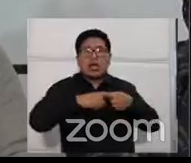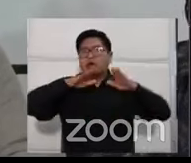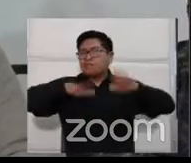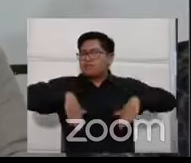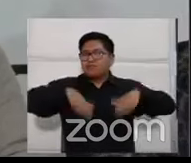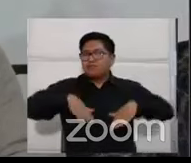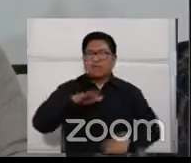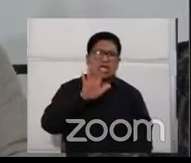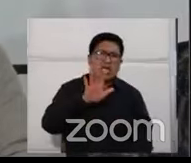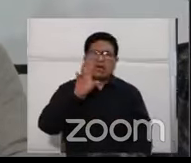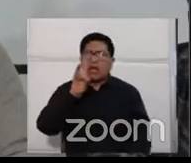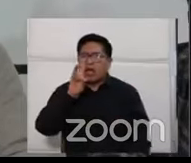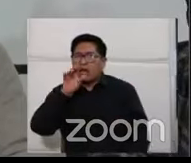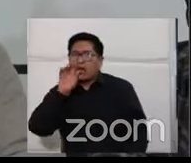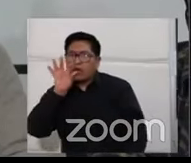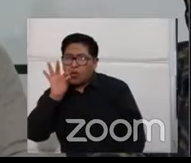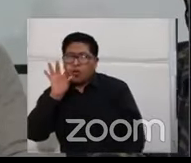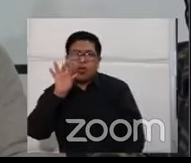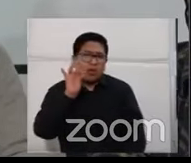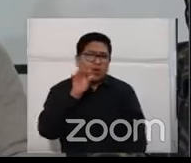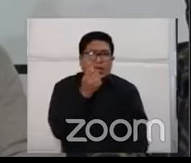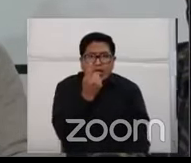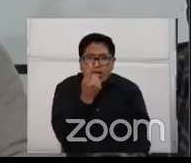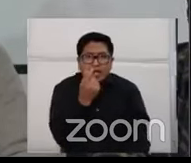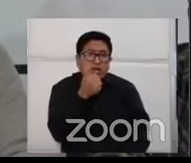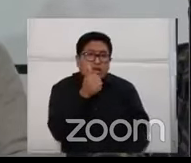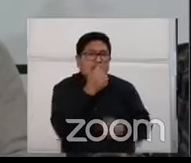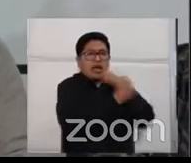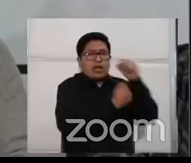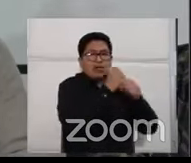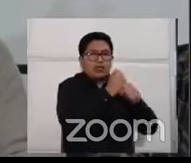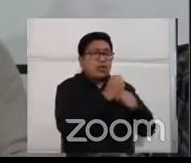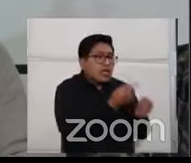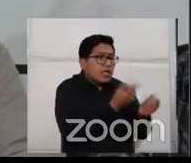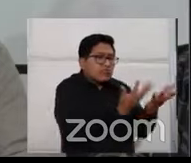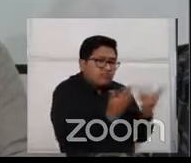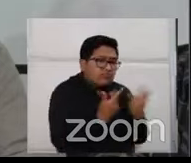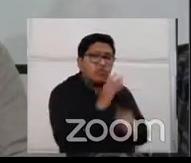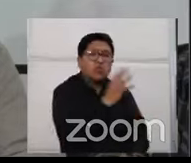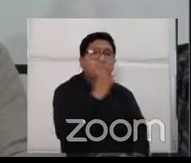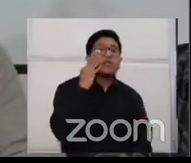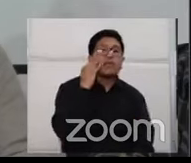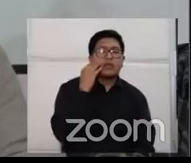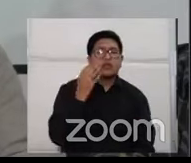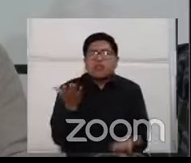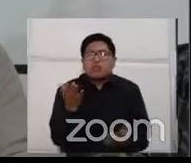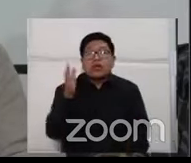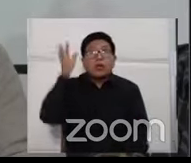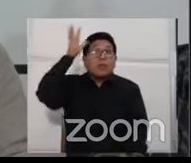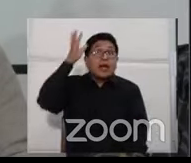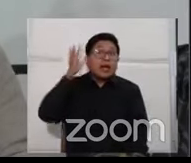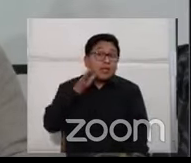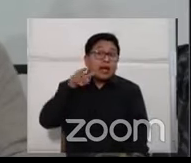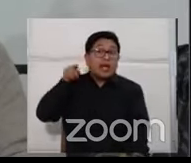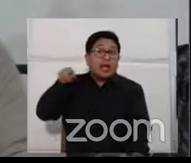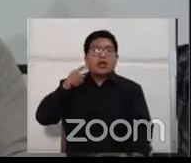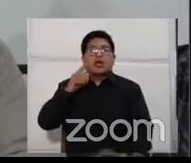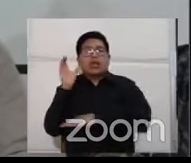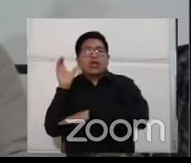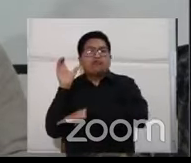8 9 10 años que nos den sus experiencias porque a veces los mismos padres les cortan les dicen no vayas es peligroso